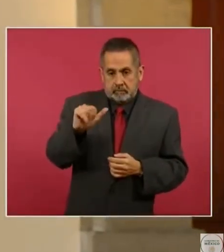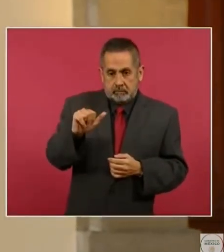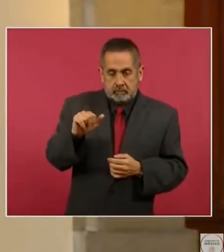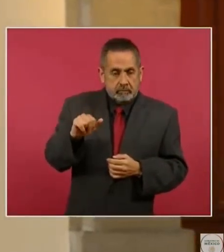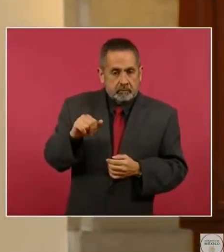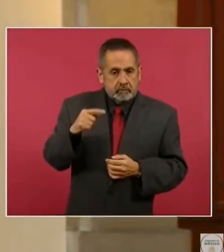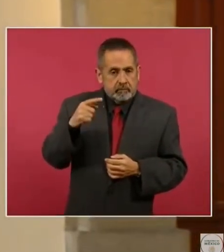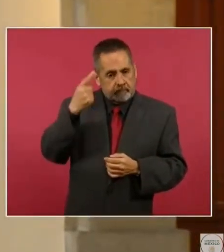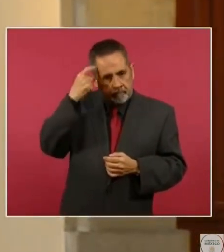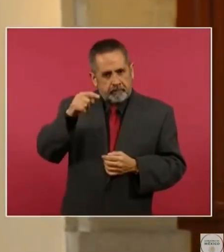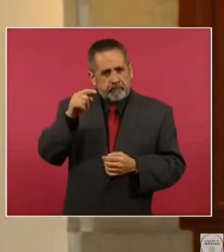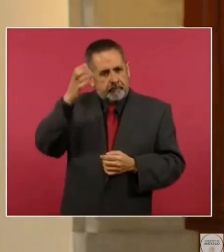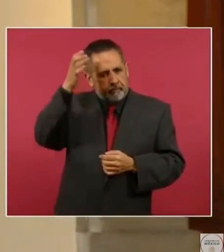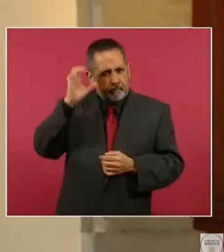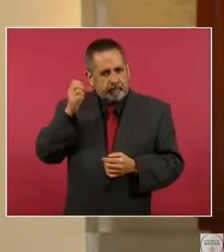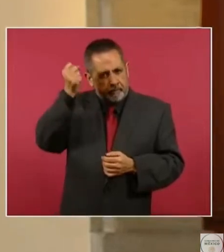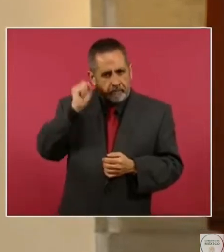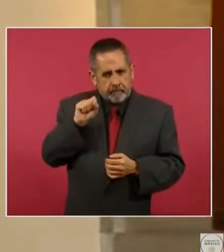municipio de Culiacán, Sinaloa,